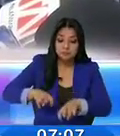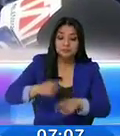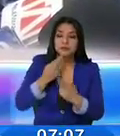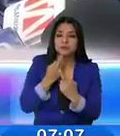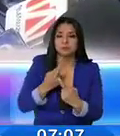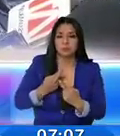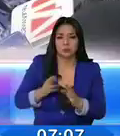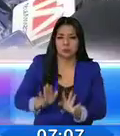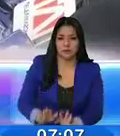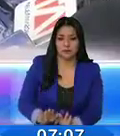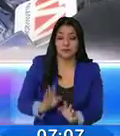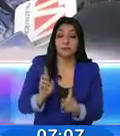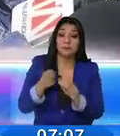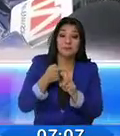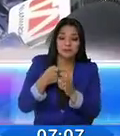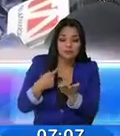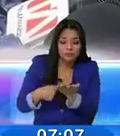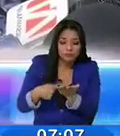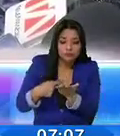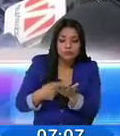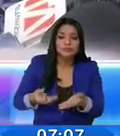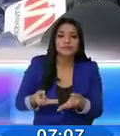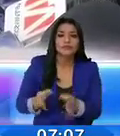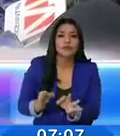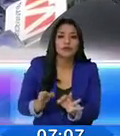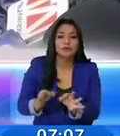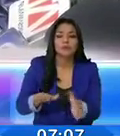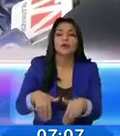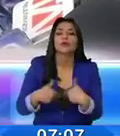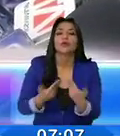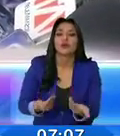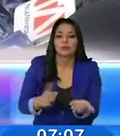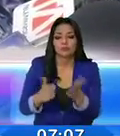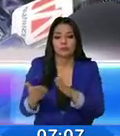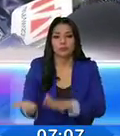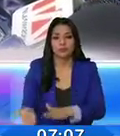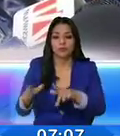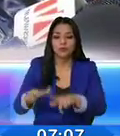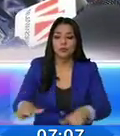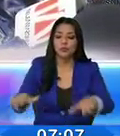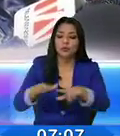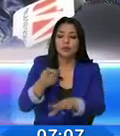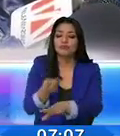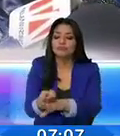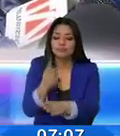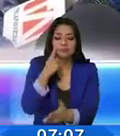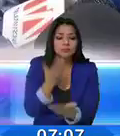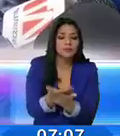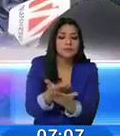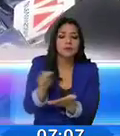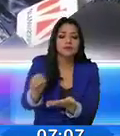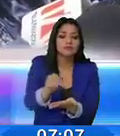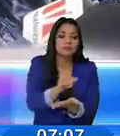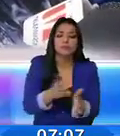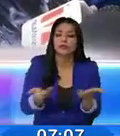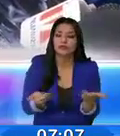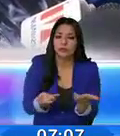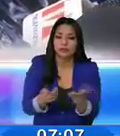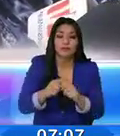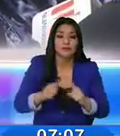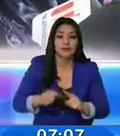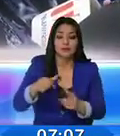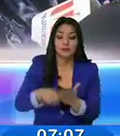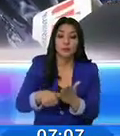qué? Porque tenemos que analizar la forma, la ubicación del cadáver, las huellas que se encontraron. Existen varias